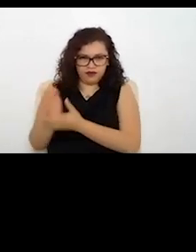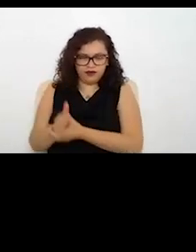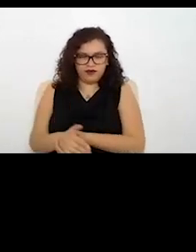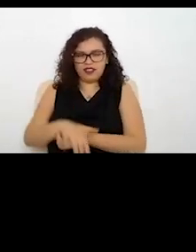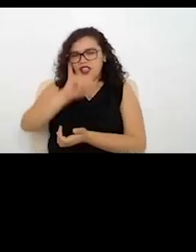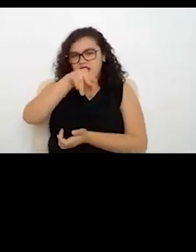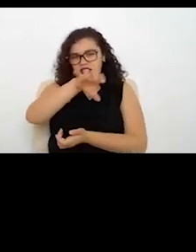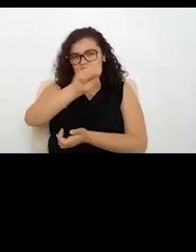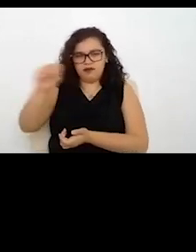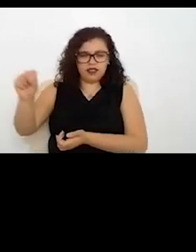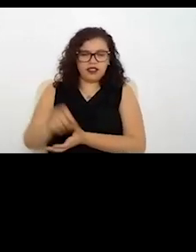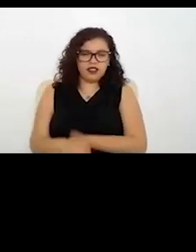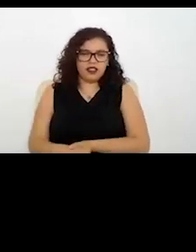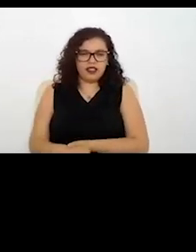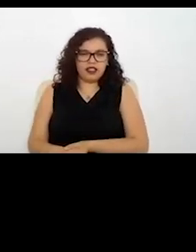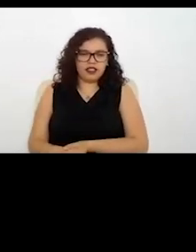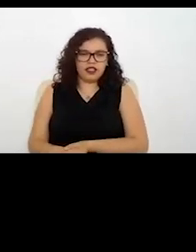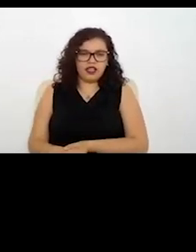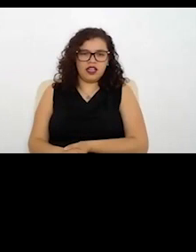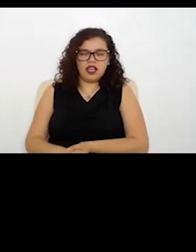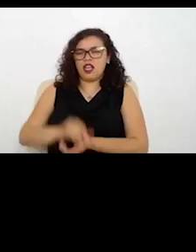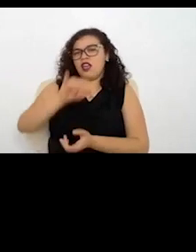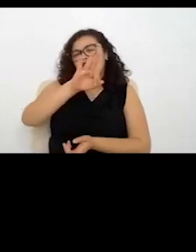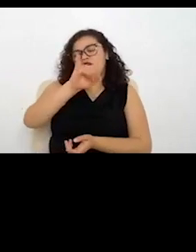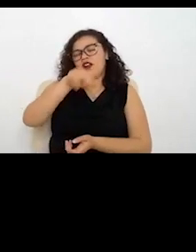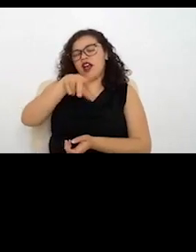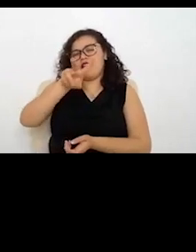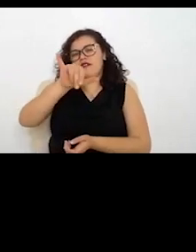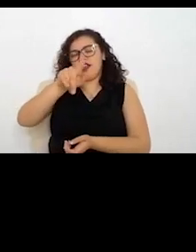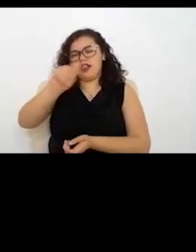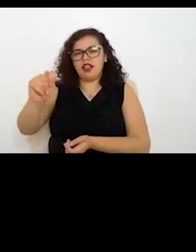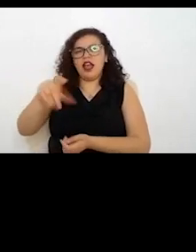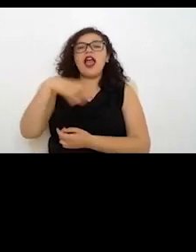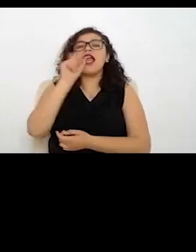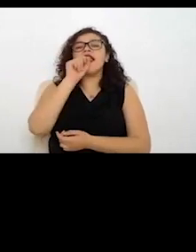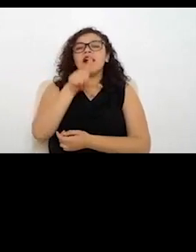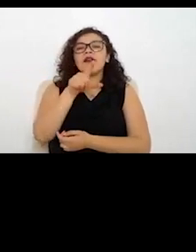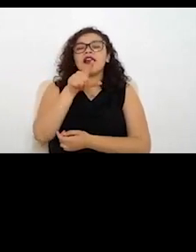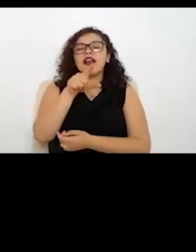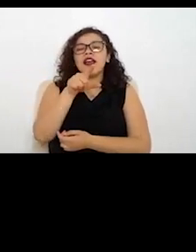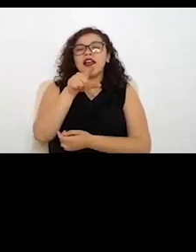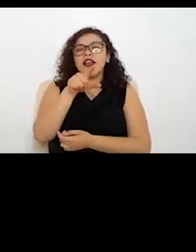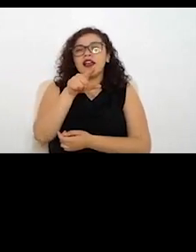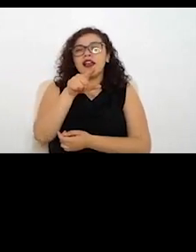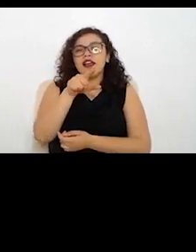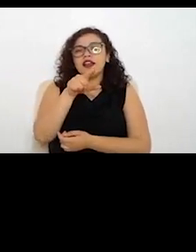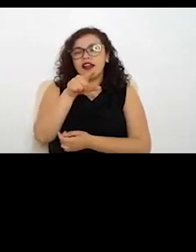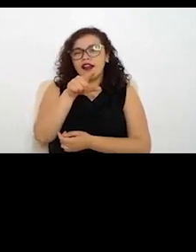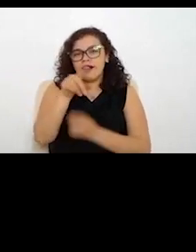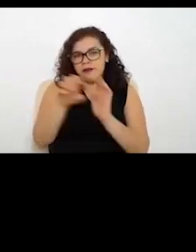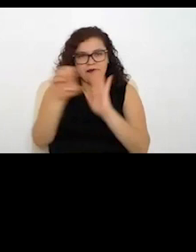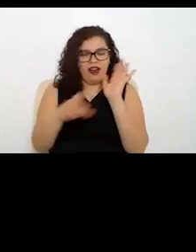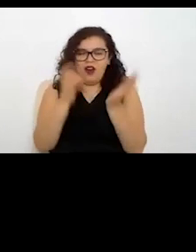que tiene al IMSS, al Infonavit, en su caso, bueno, en este caso nada